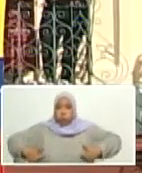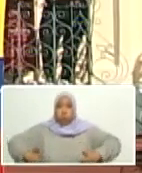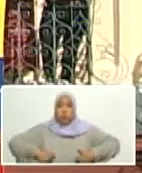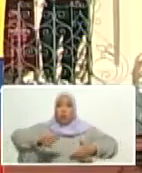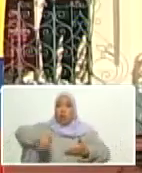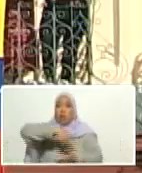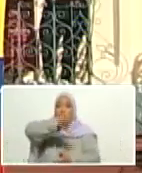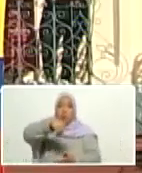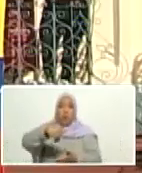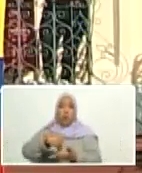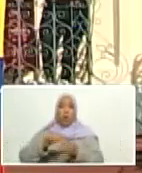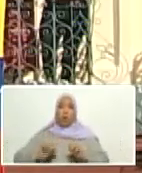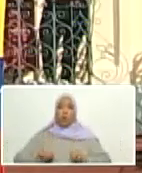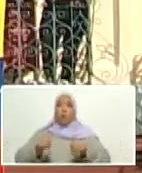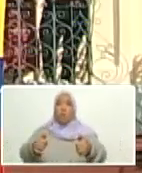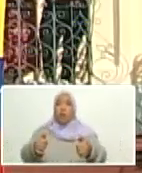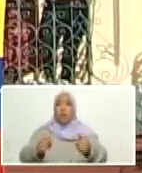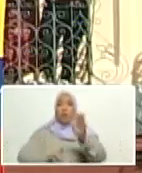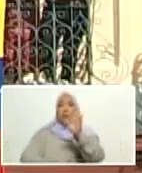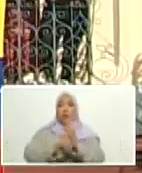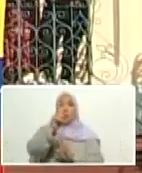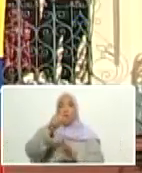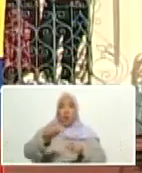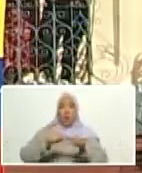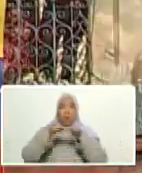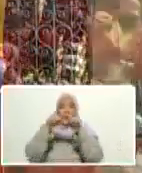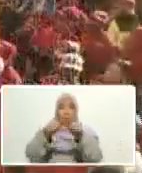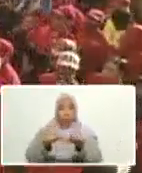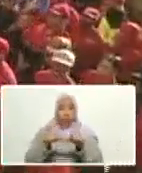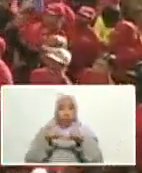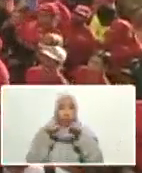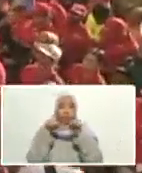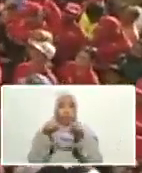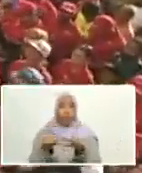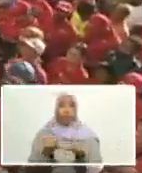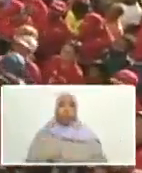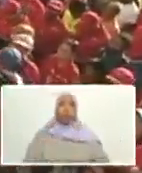nacional, con perseverancia.